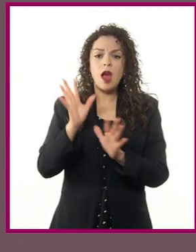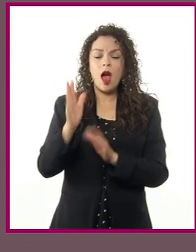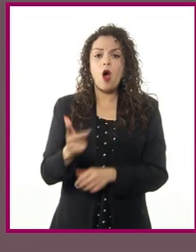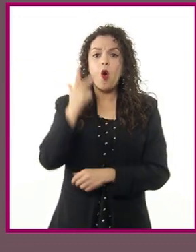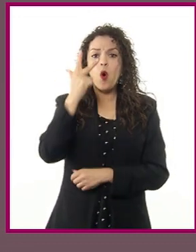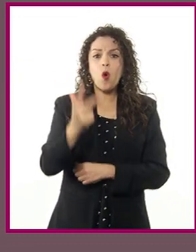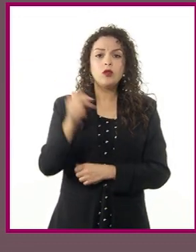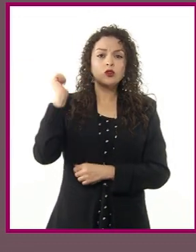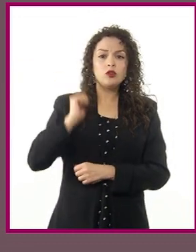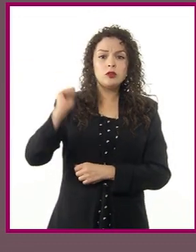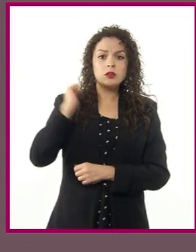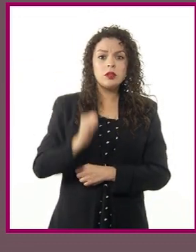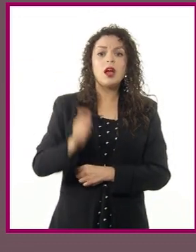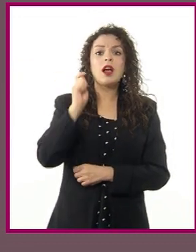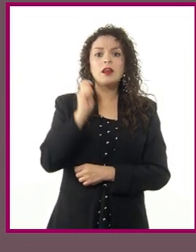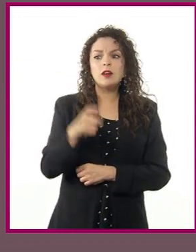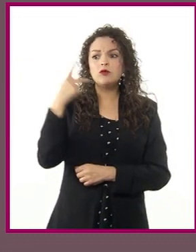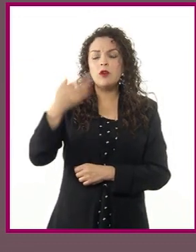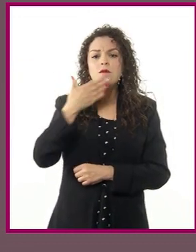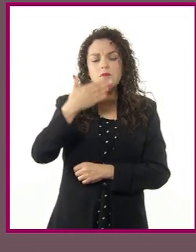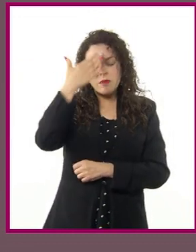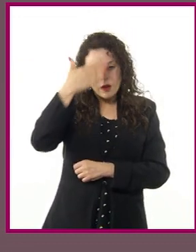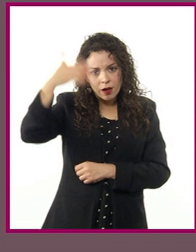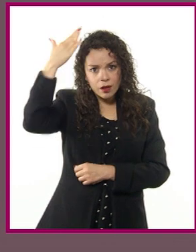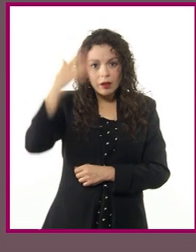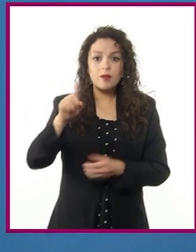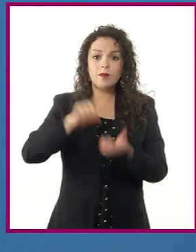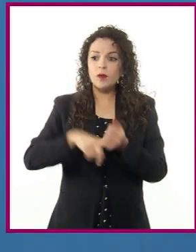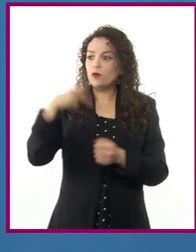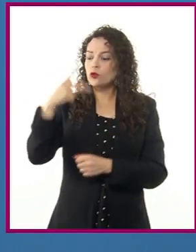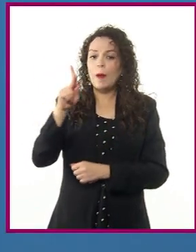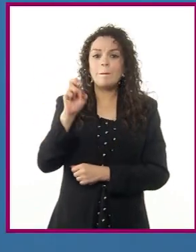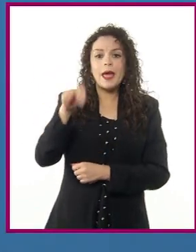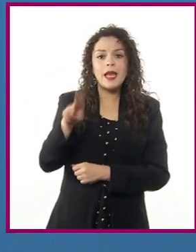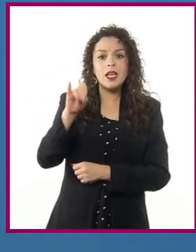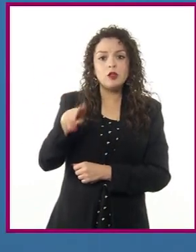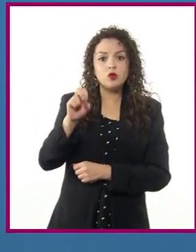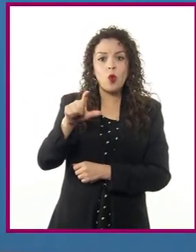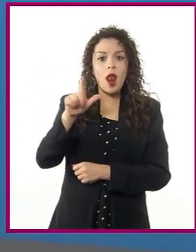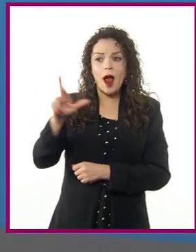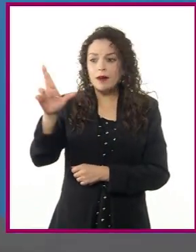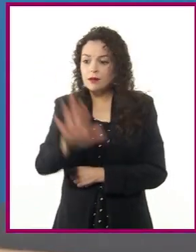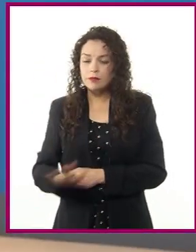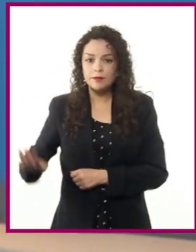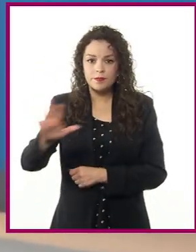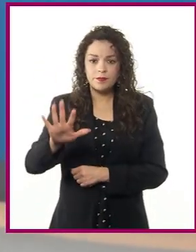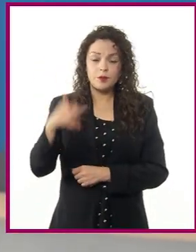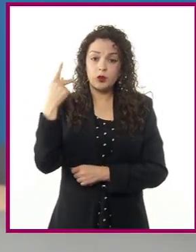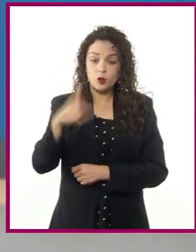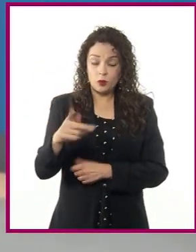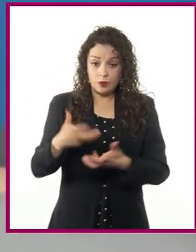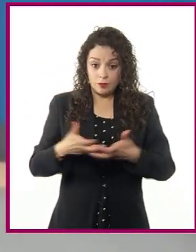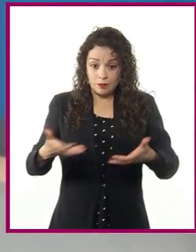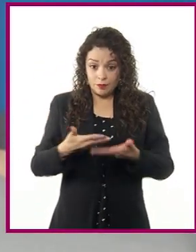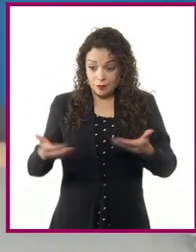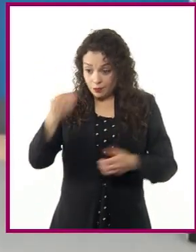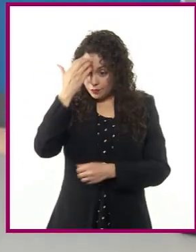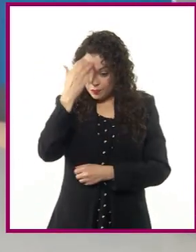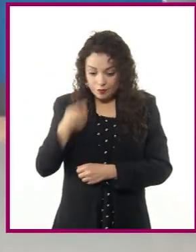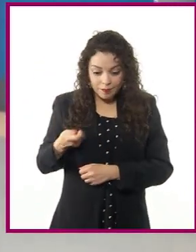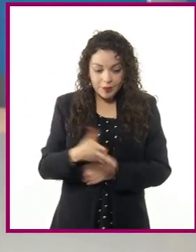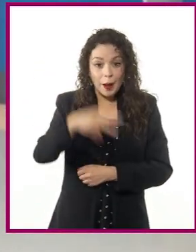de permanencia árabe o mora en su ámbito peninsular. Por su parte, el territorio que hoy conocemos como